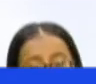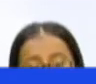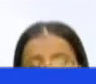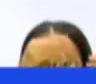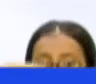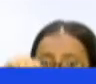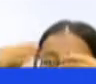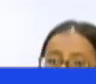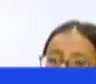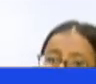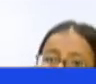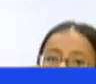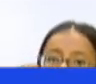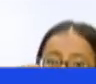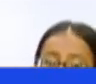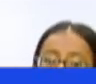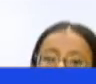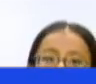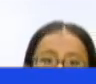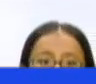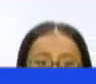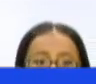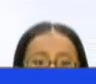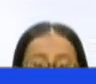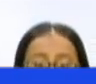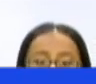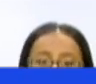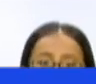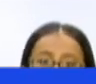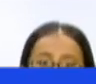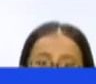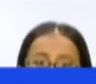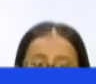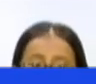y mencionado por haber recibido supuestamente